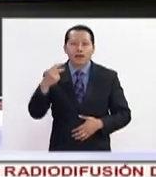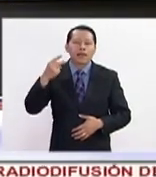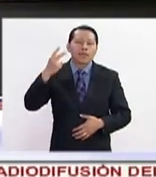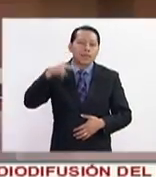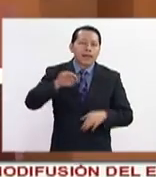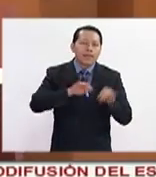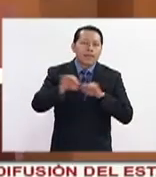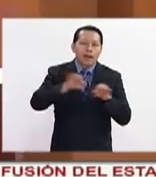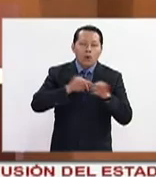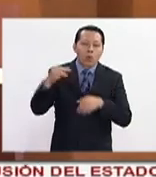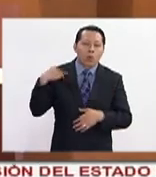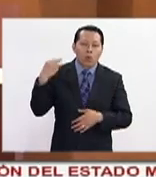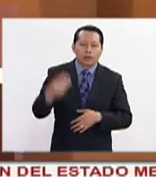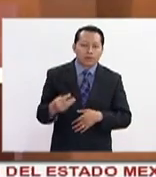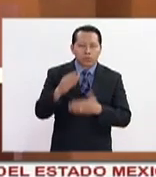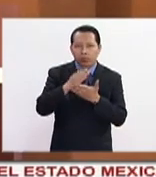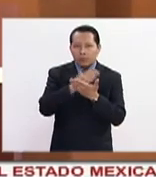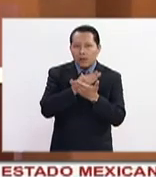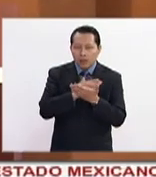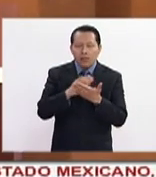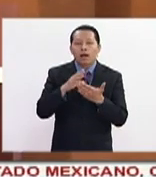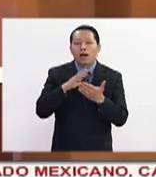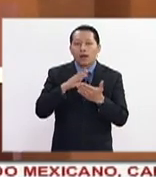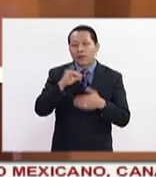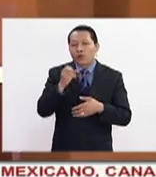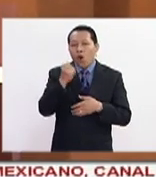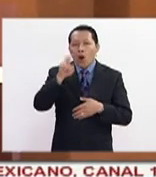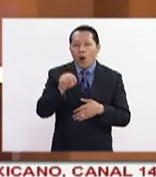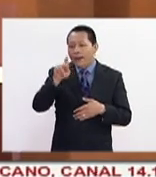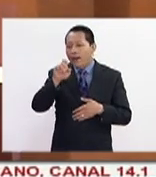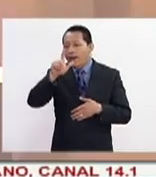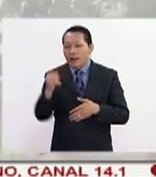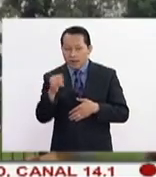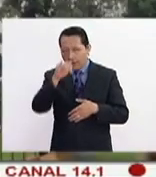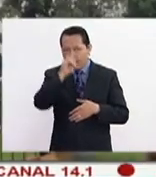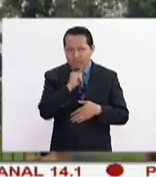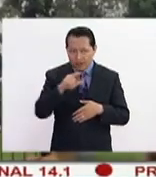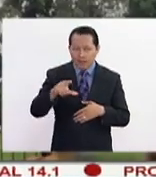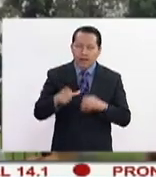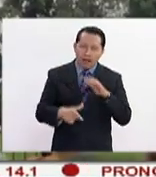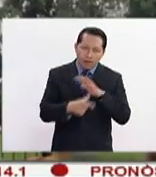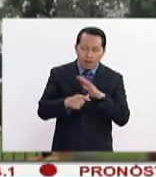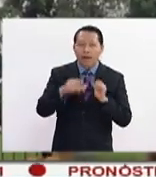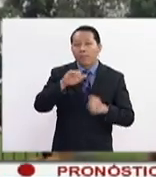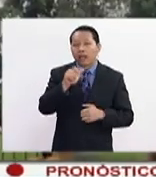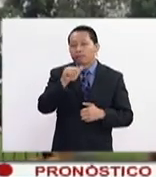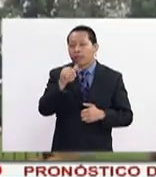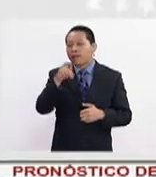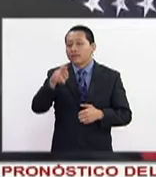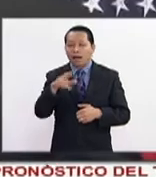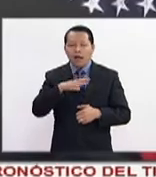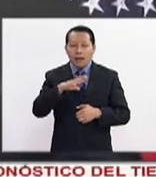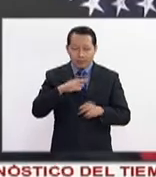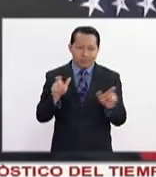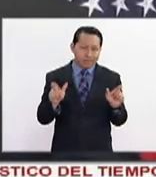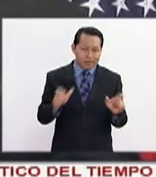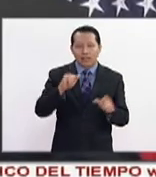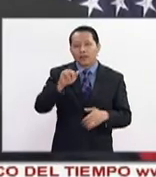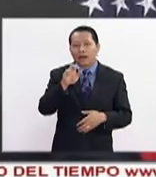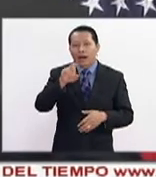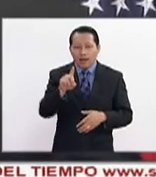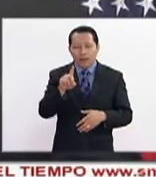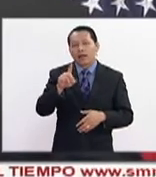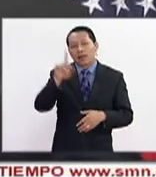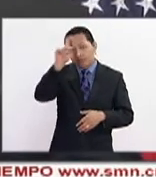por Washington. Como parte de su agenda, se reunió con John Kelly, jefe de gabinete, McMaster, consejero de Seguridad Nacional, y Jared Kushner,